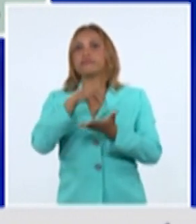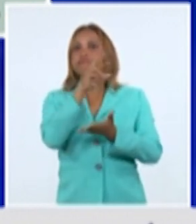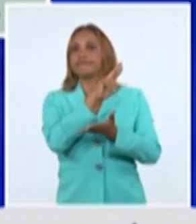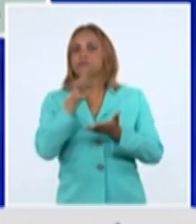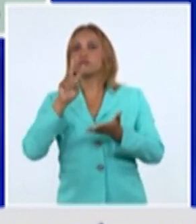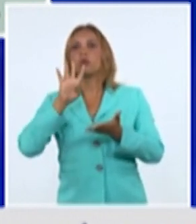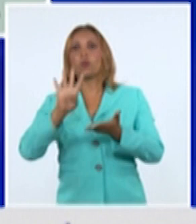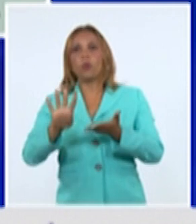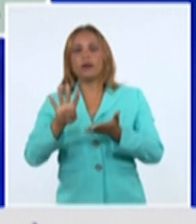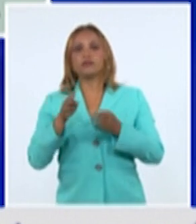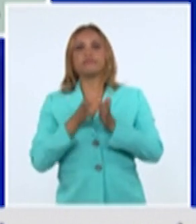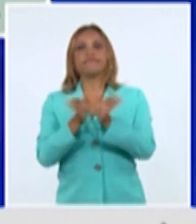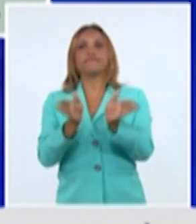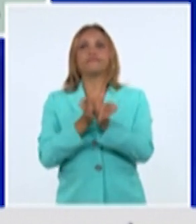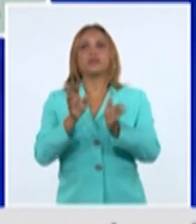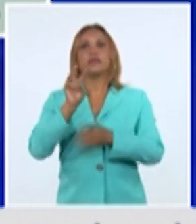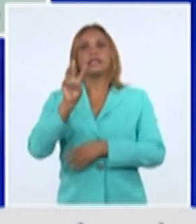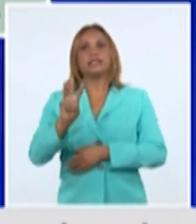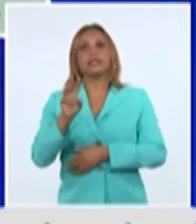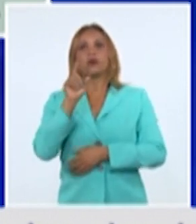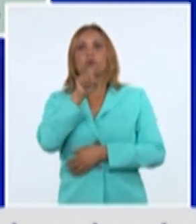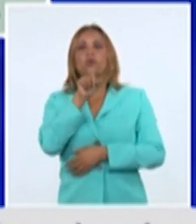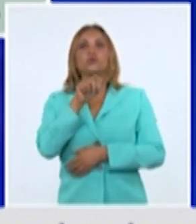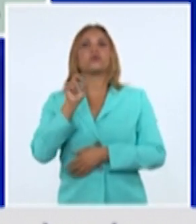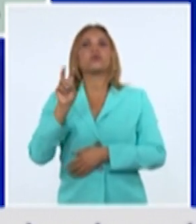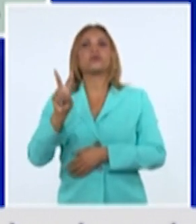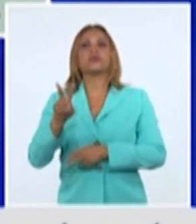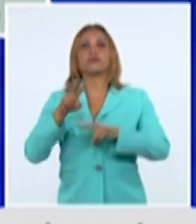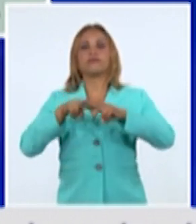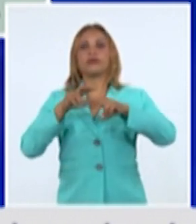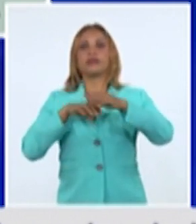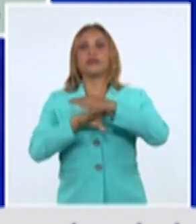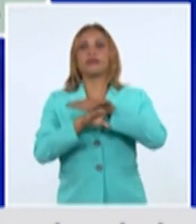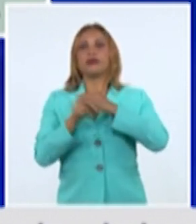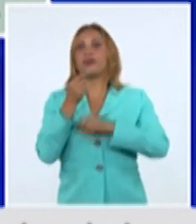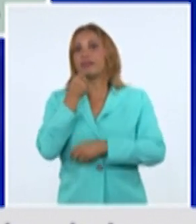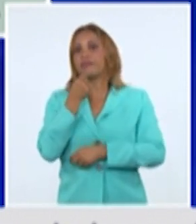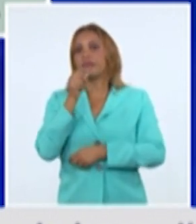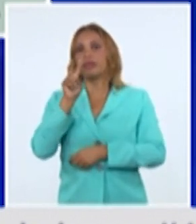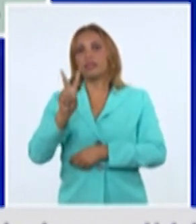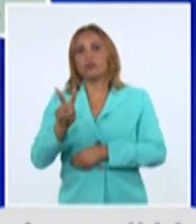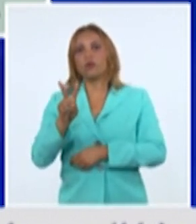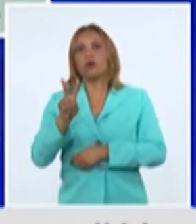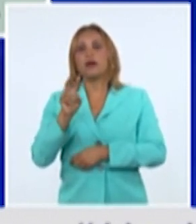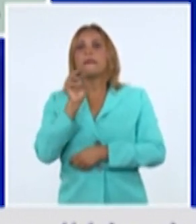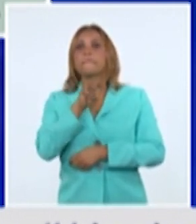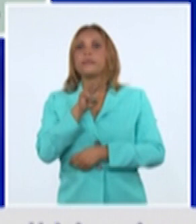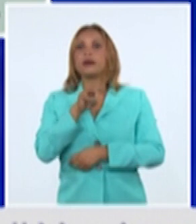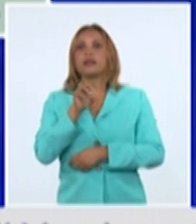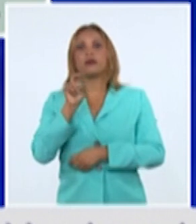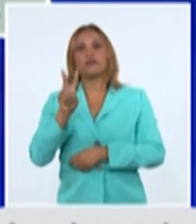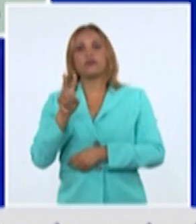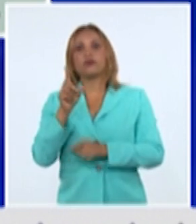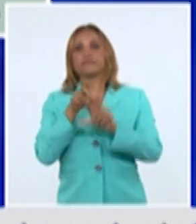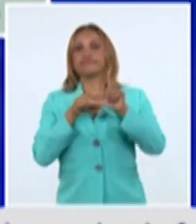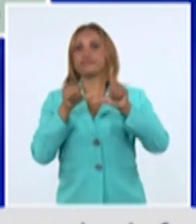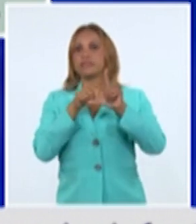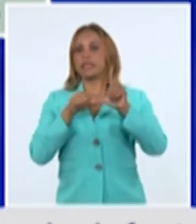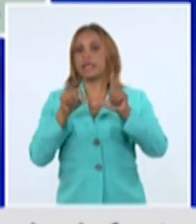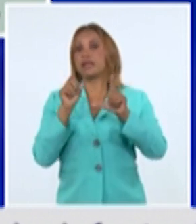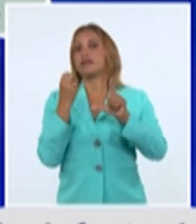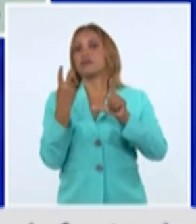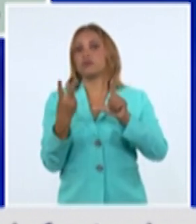Revolución, San Miguel del Padrón 3, Cotorro 2, al igual que Habana Vieja y Marianao, y el municipio de Regla, que también